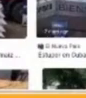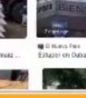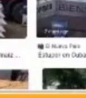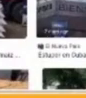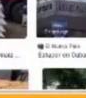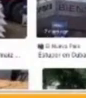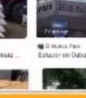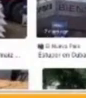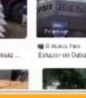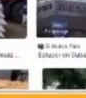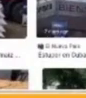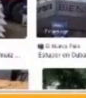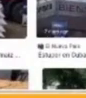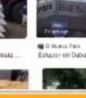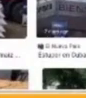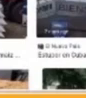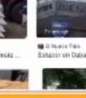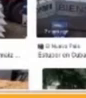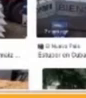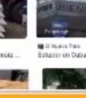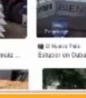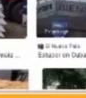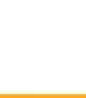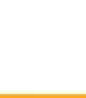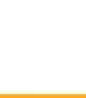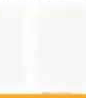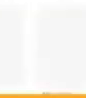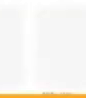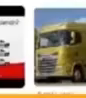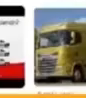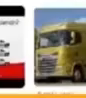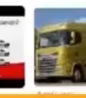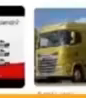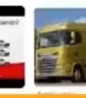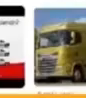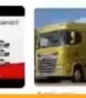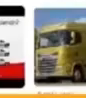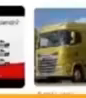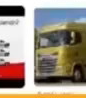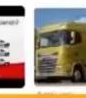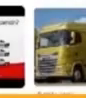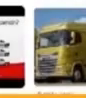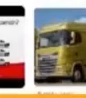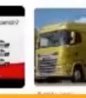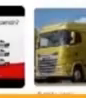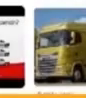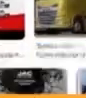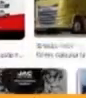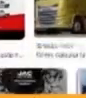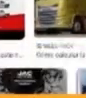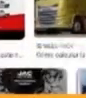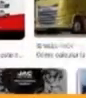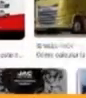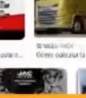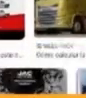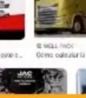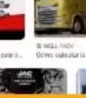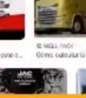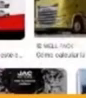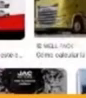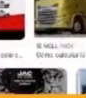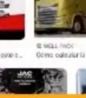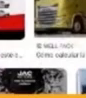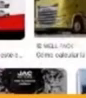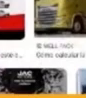133 toneladas? Déjame ver una cosa. Son 7 camiones. Mira, Rada, besito, gracias, mi amor, por ese súper, súper chat. Participas ya en la rifa de